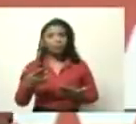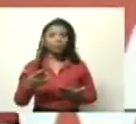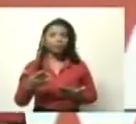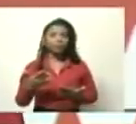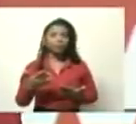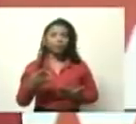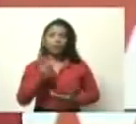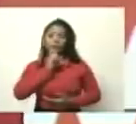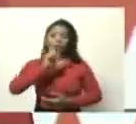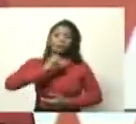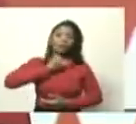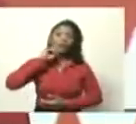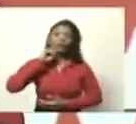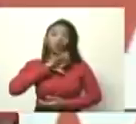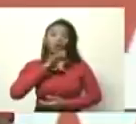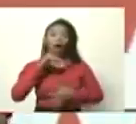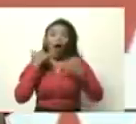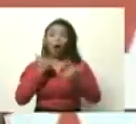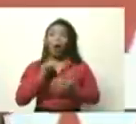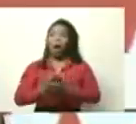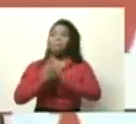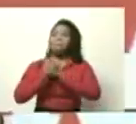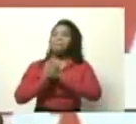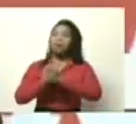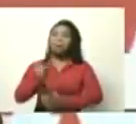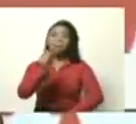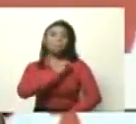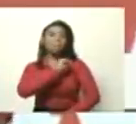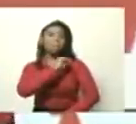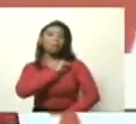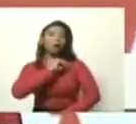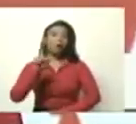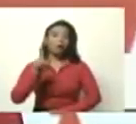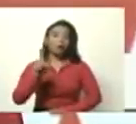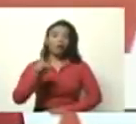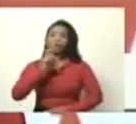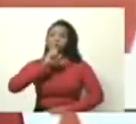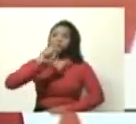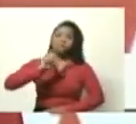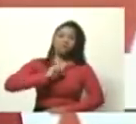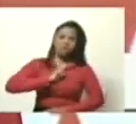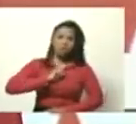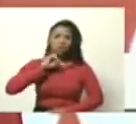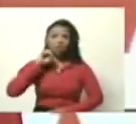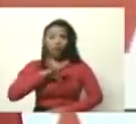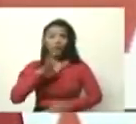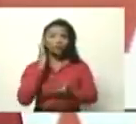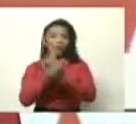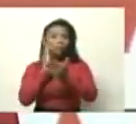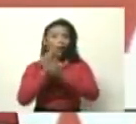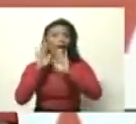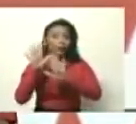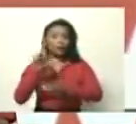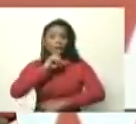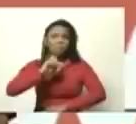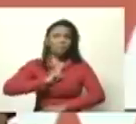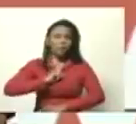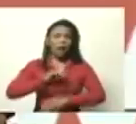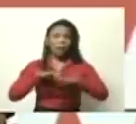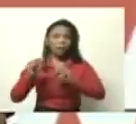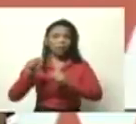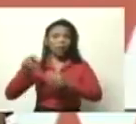los enemigos históricos ahora son amigos. Los enemigos históricos siempre serán enemigos históricos. El imperialismo